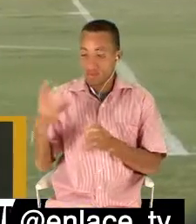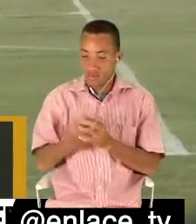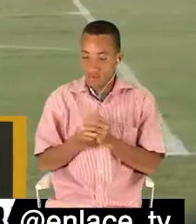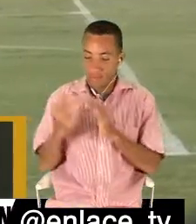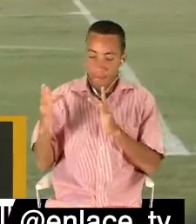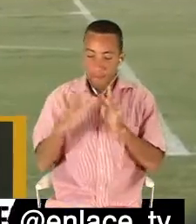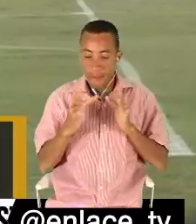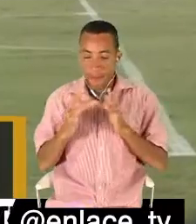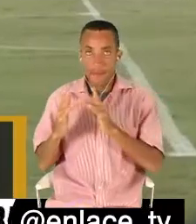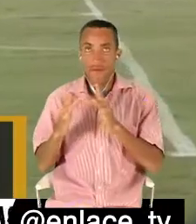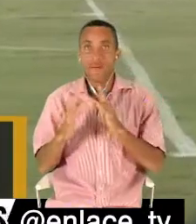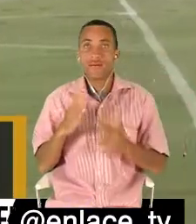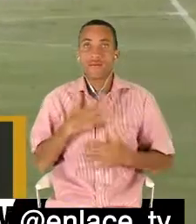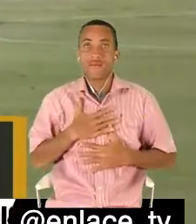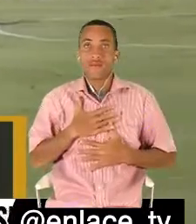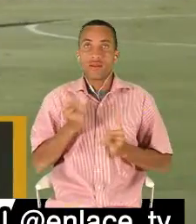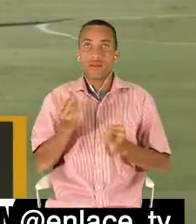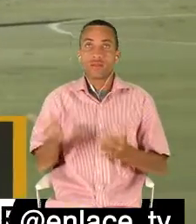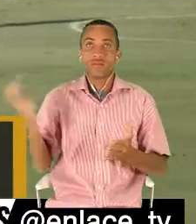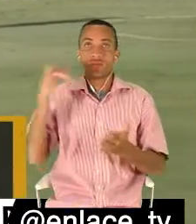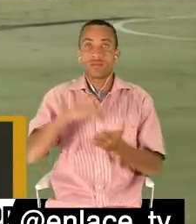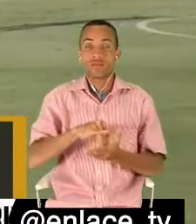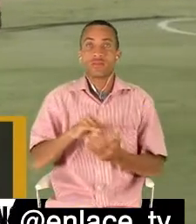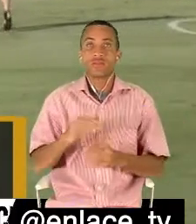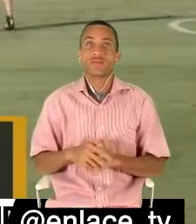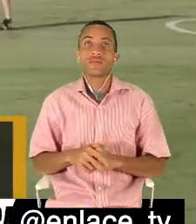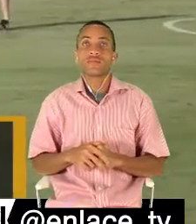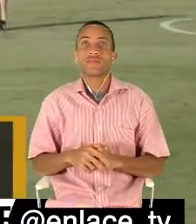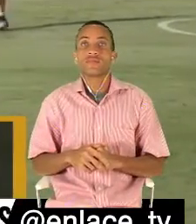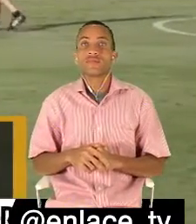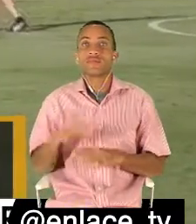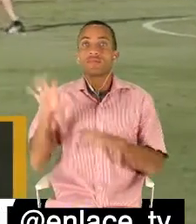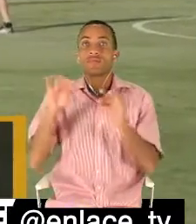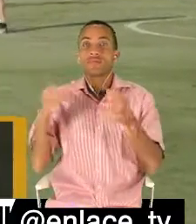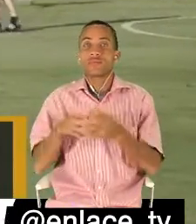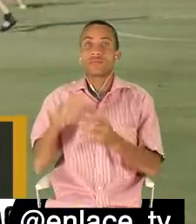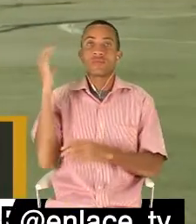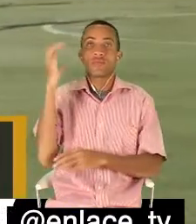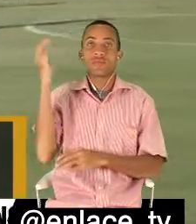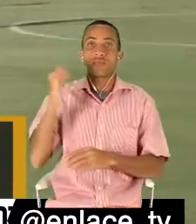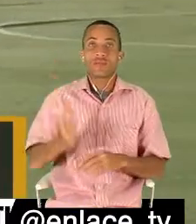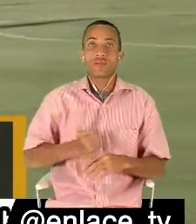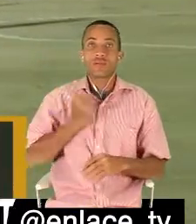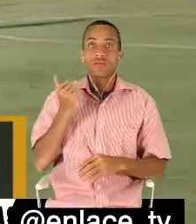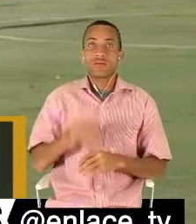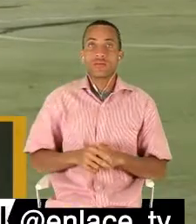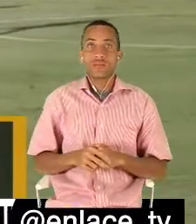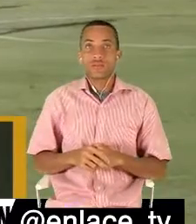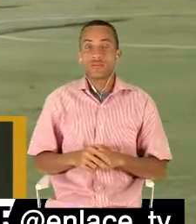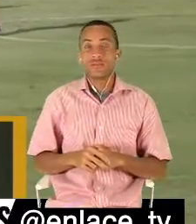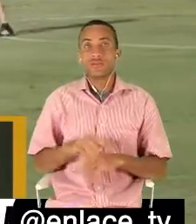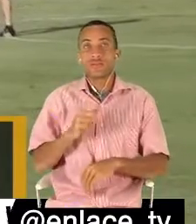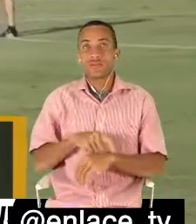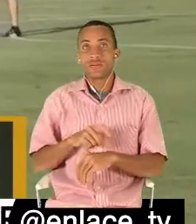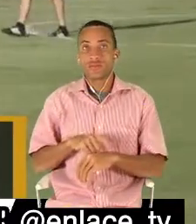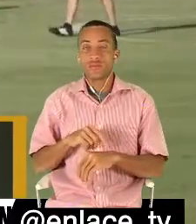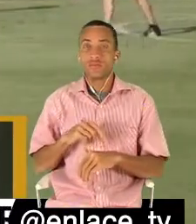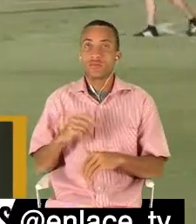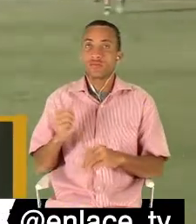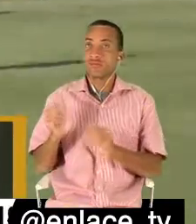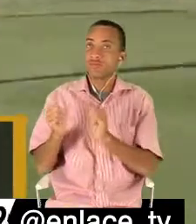feliz de volver a ser parte de la selección, aprovechando este tiempo que tenemos juntos antes